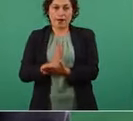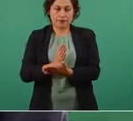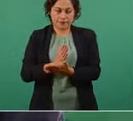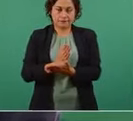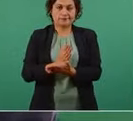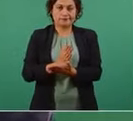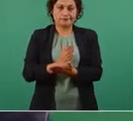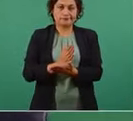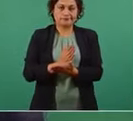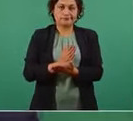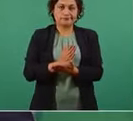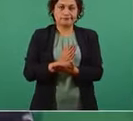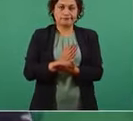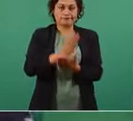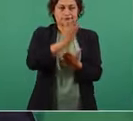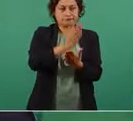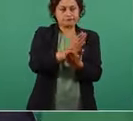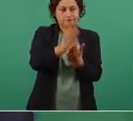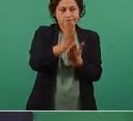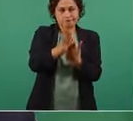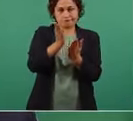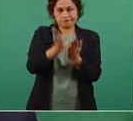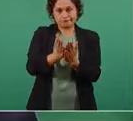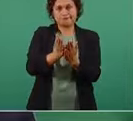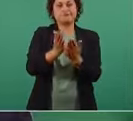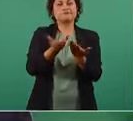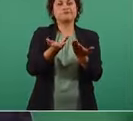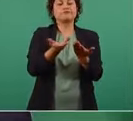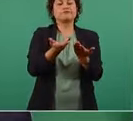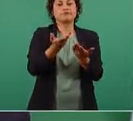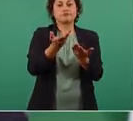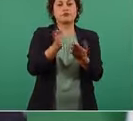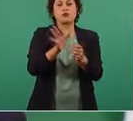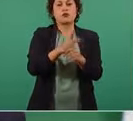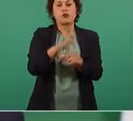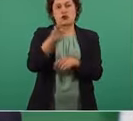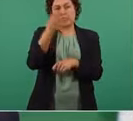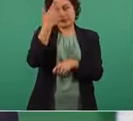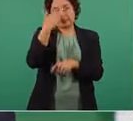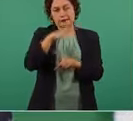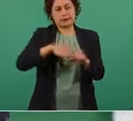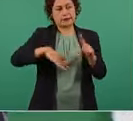Entonces, como es una playa